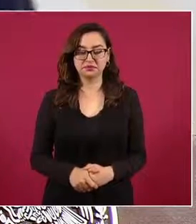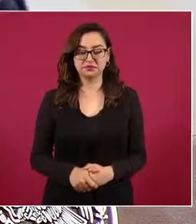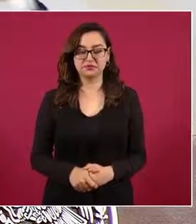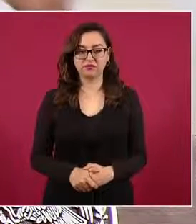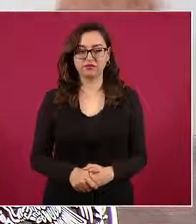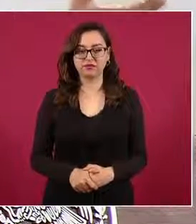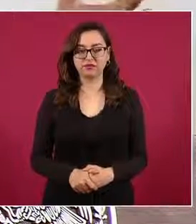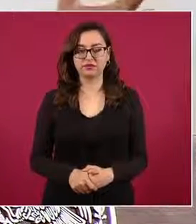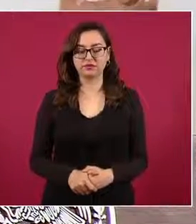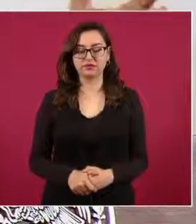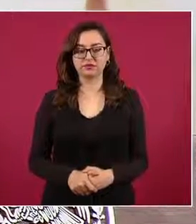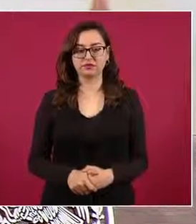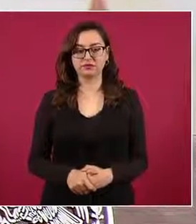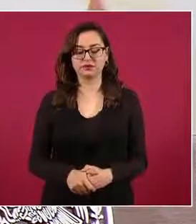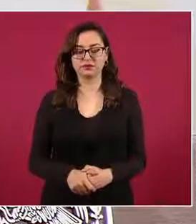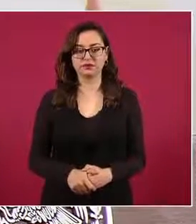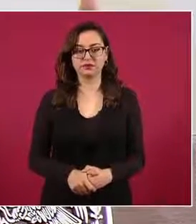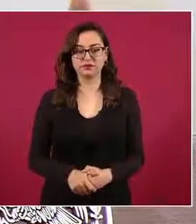Mucha gente